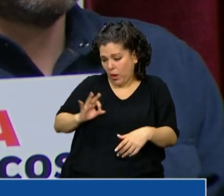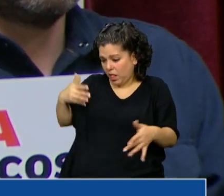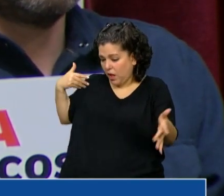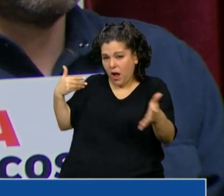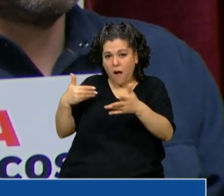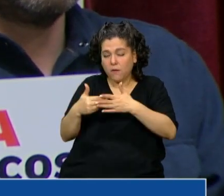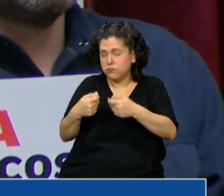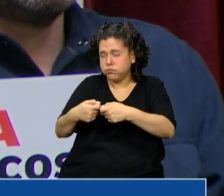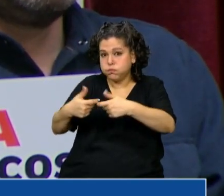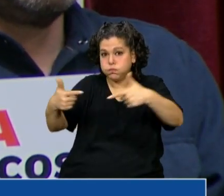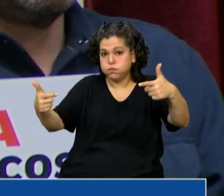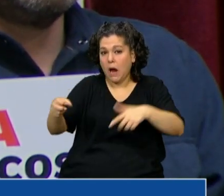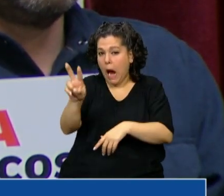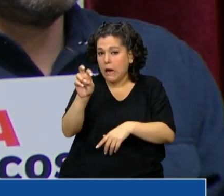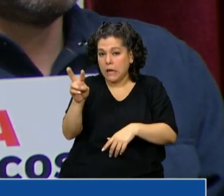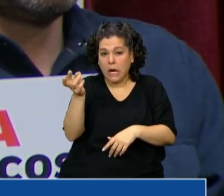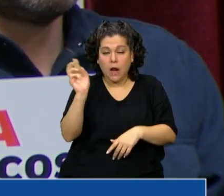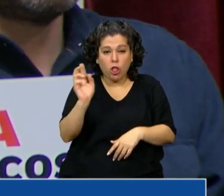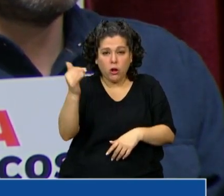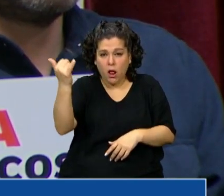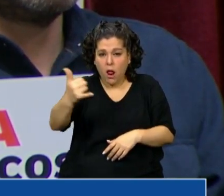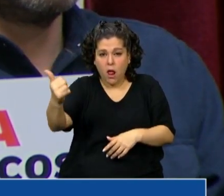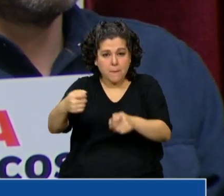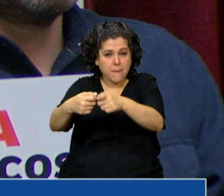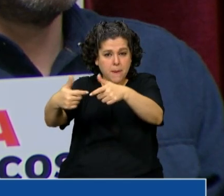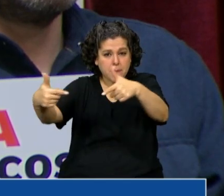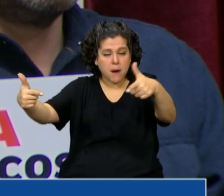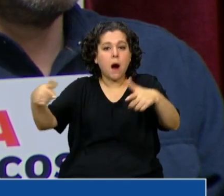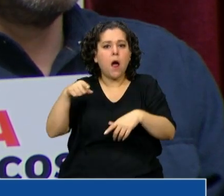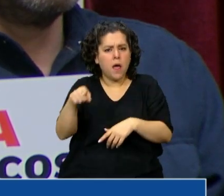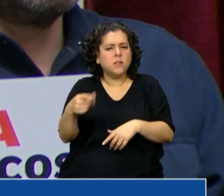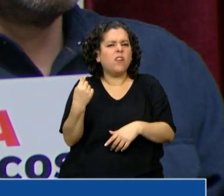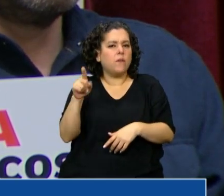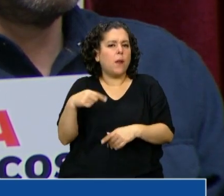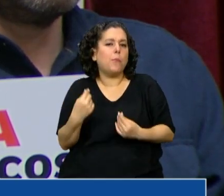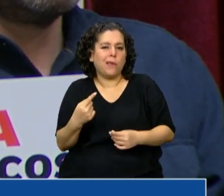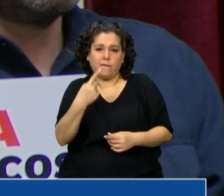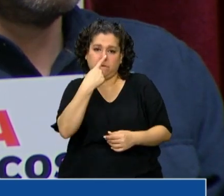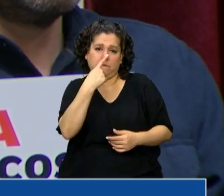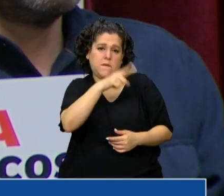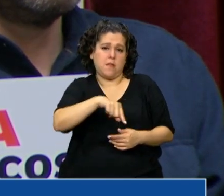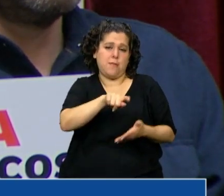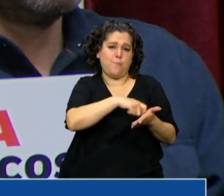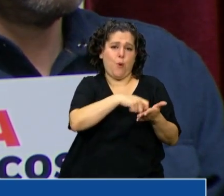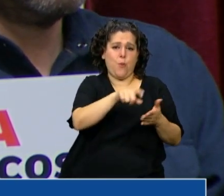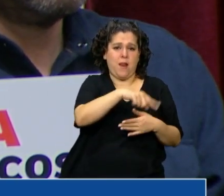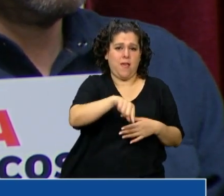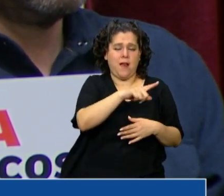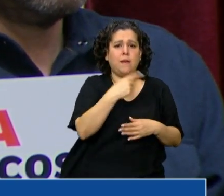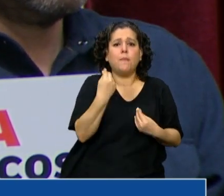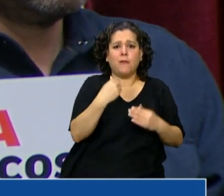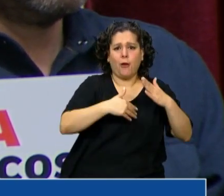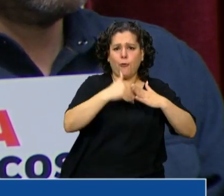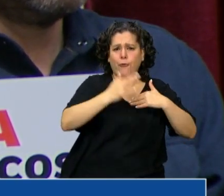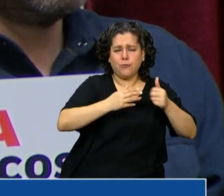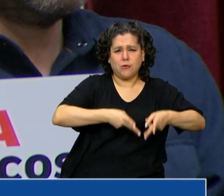es fenomenal y viene de la mano de esta feroz especulación inmobiliaria que hace que estemos llenos de construcciones